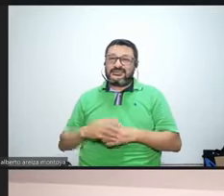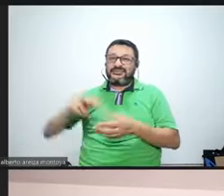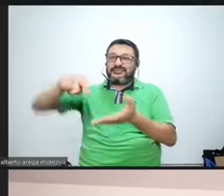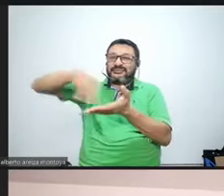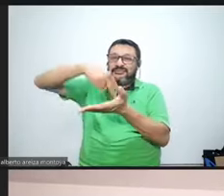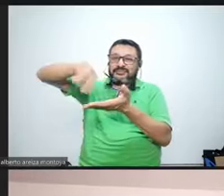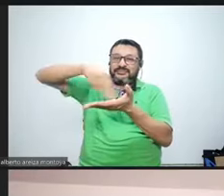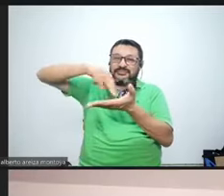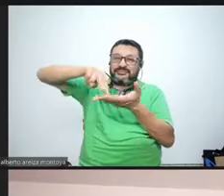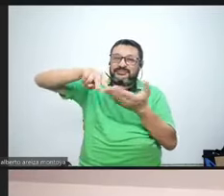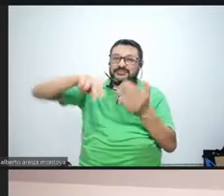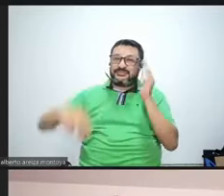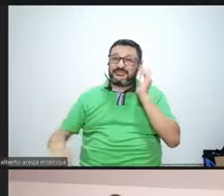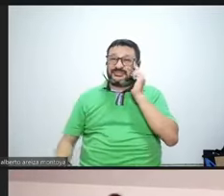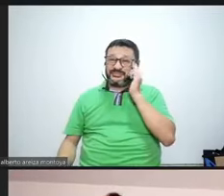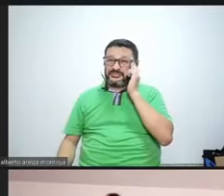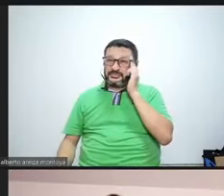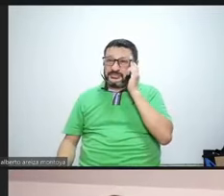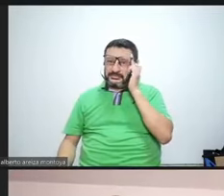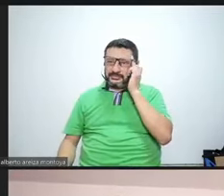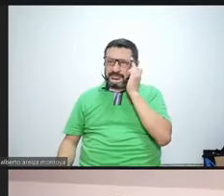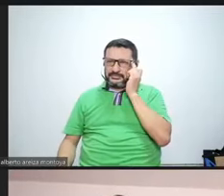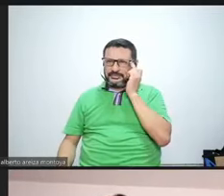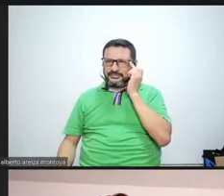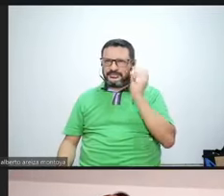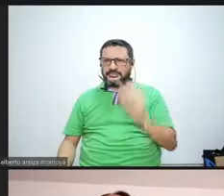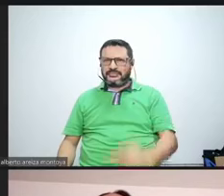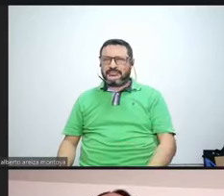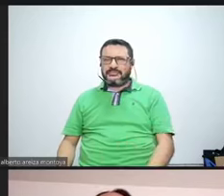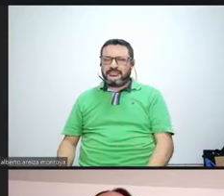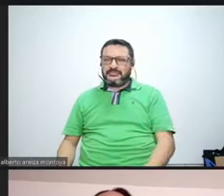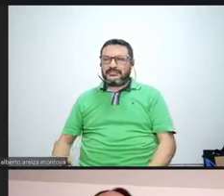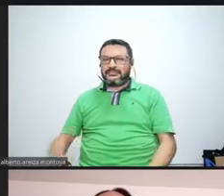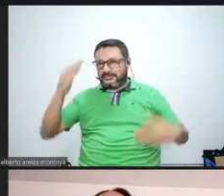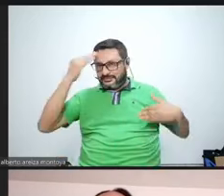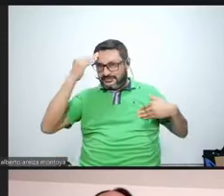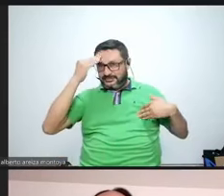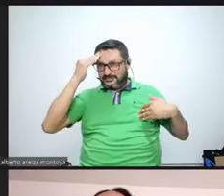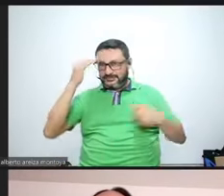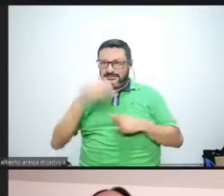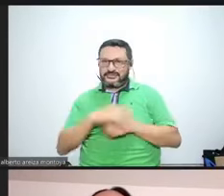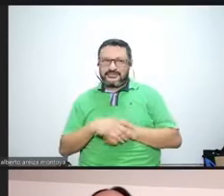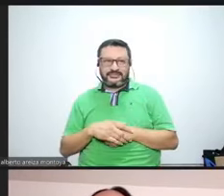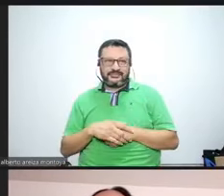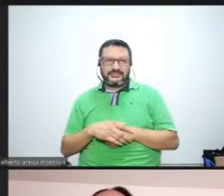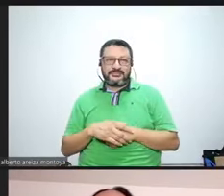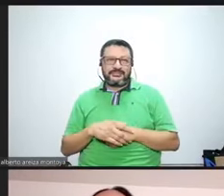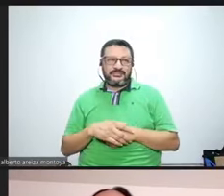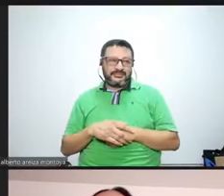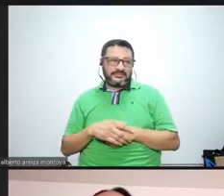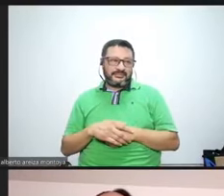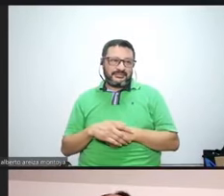Tenés un registro, yo no sé si eres como consciente de él. ¿Cuánto llevas practicando gimnasio?